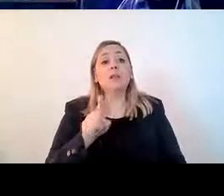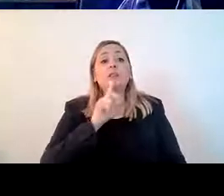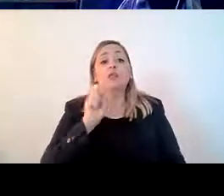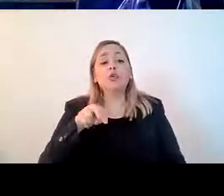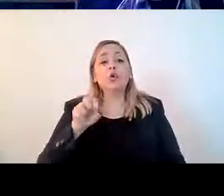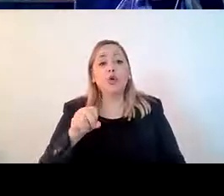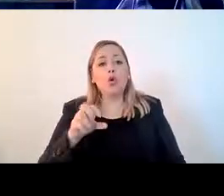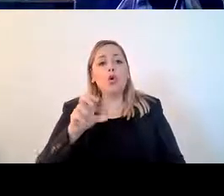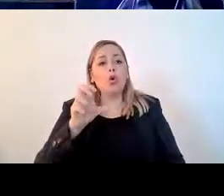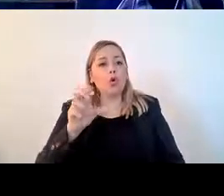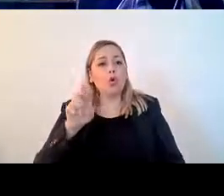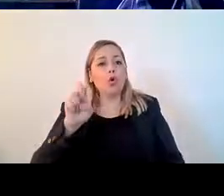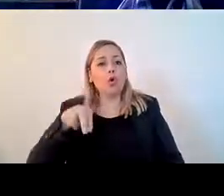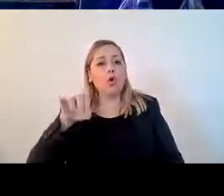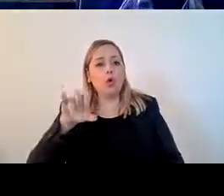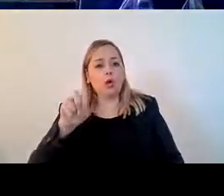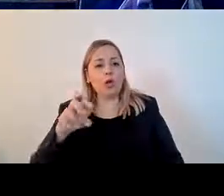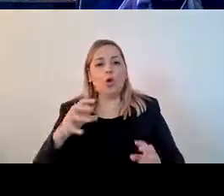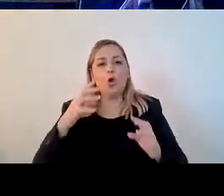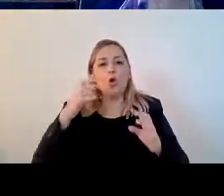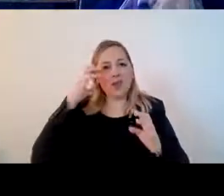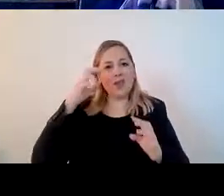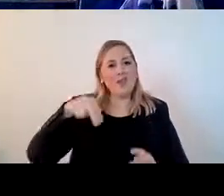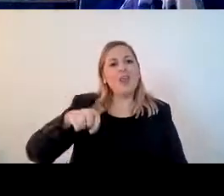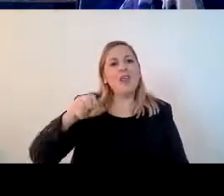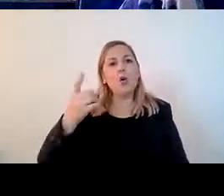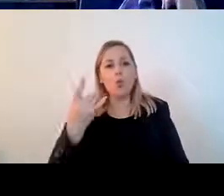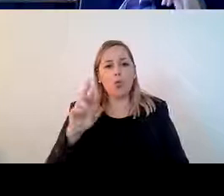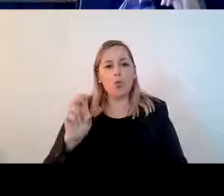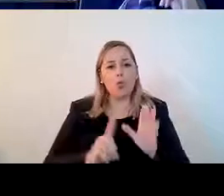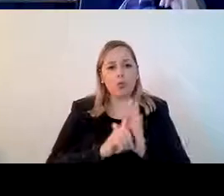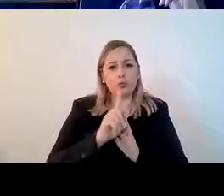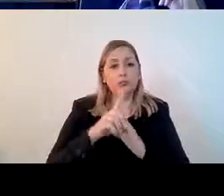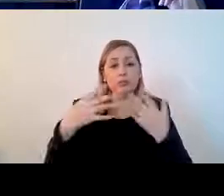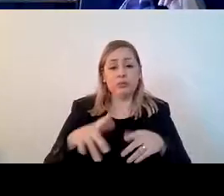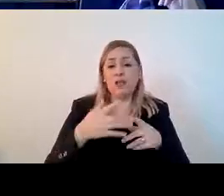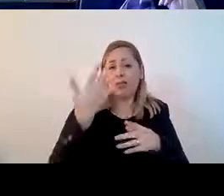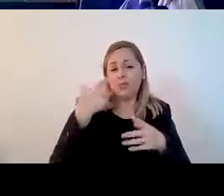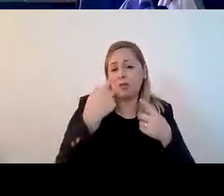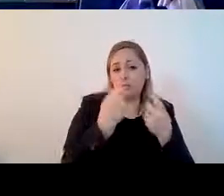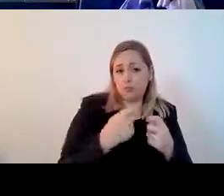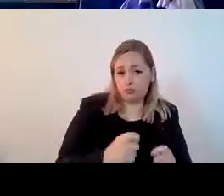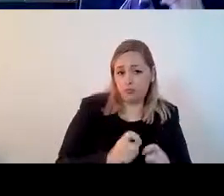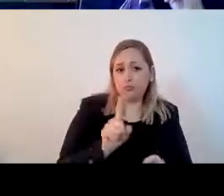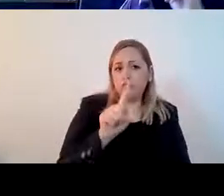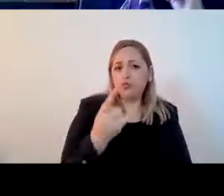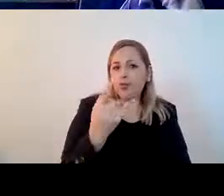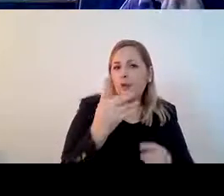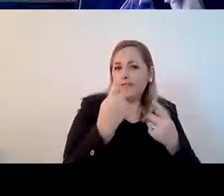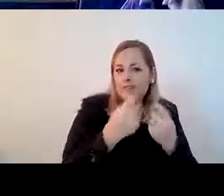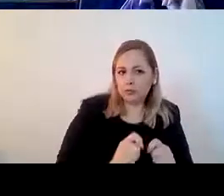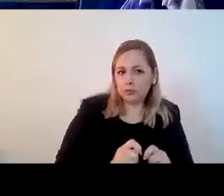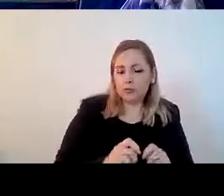en adultos, aunque ha sido subdiagnosticado. Así entonces muchas personas van a ser